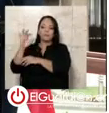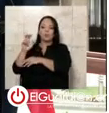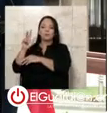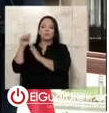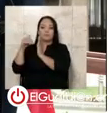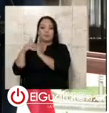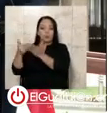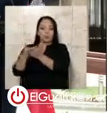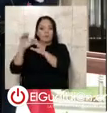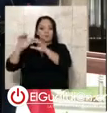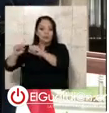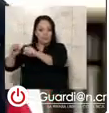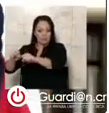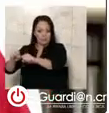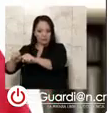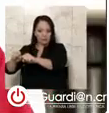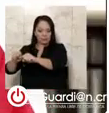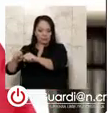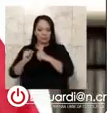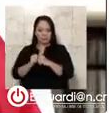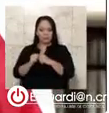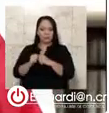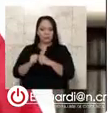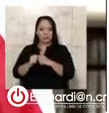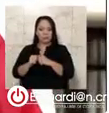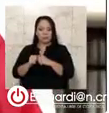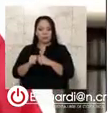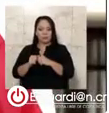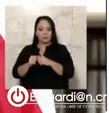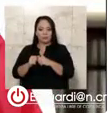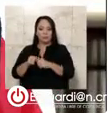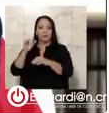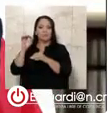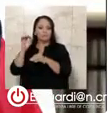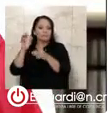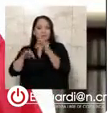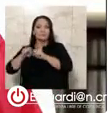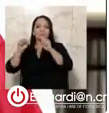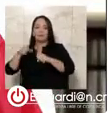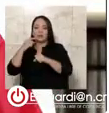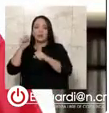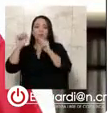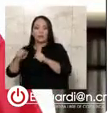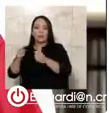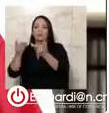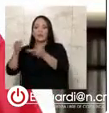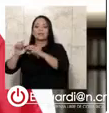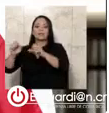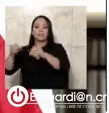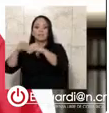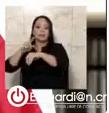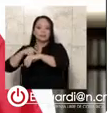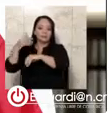93,000 nuevas citas, simplemente porque en el sistema dijeron podemos dar citas a más largo plazo.